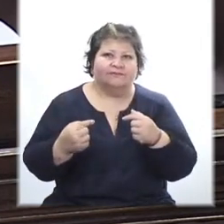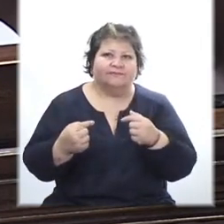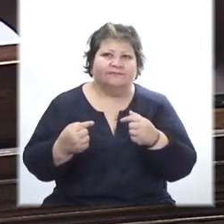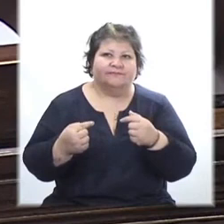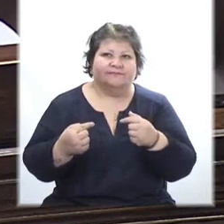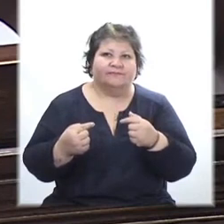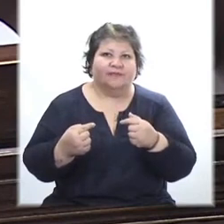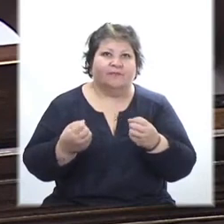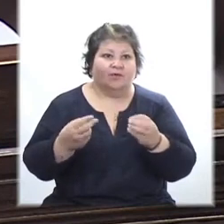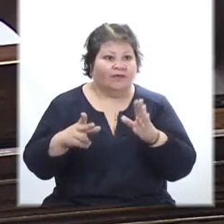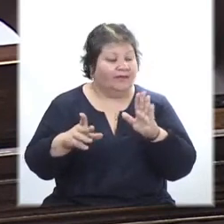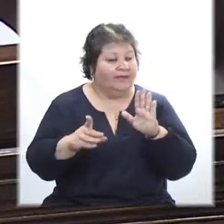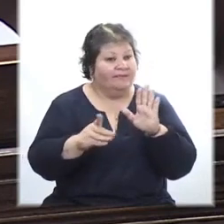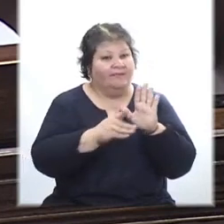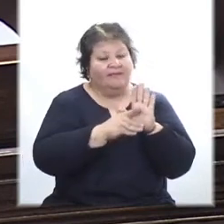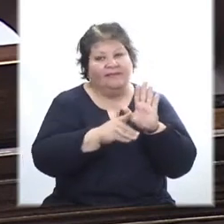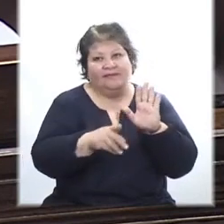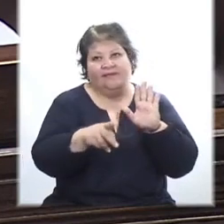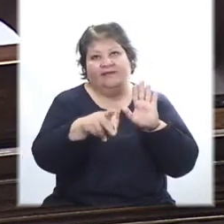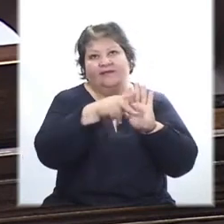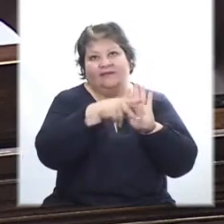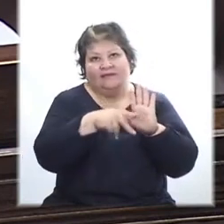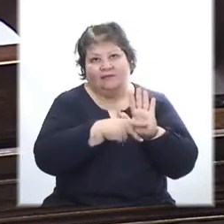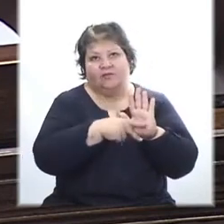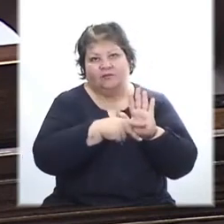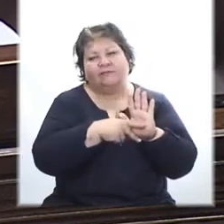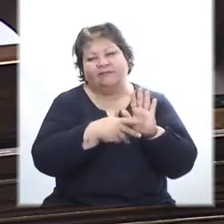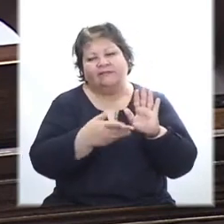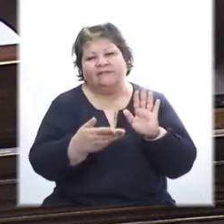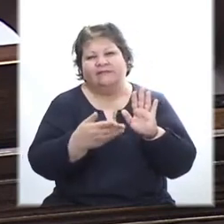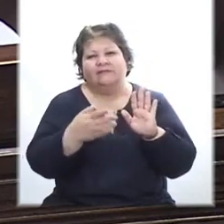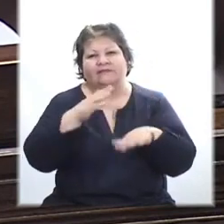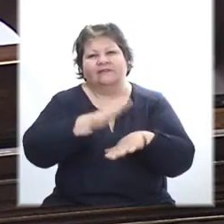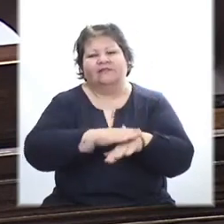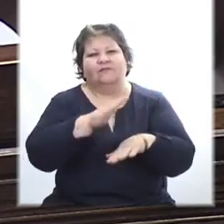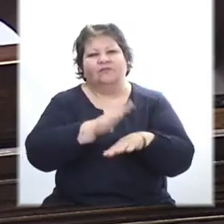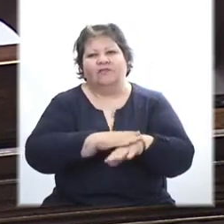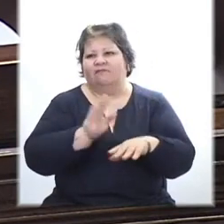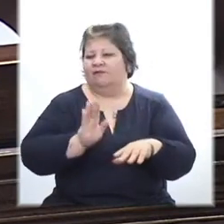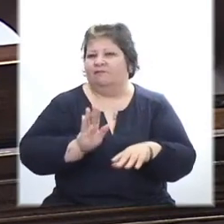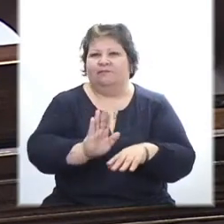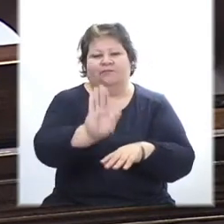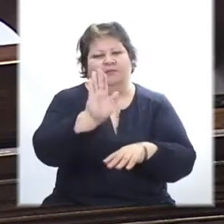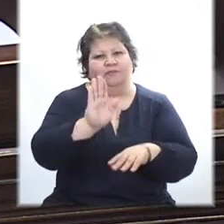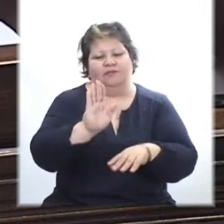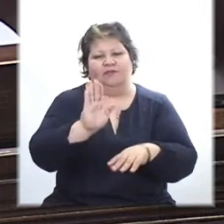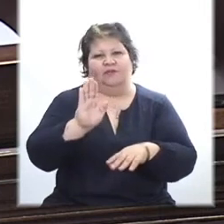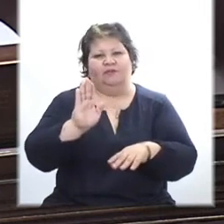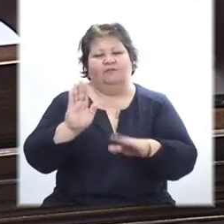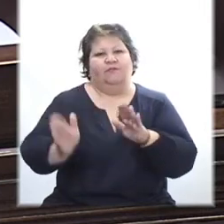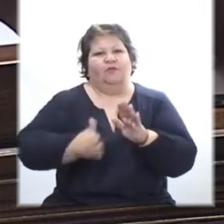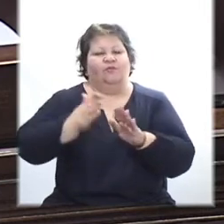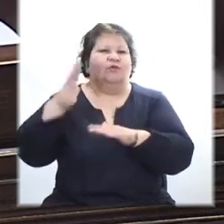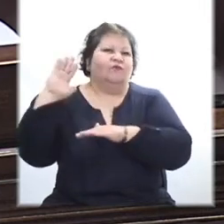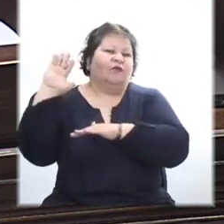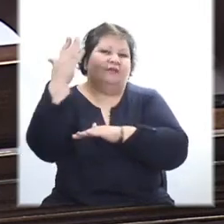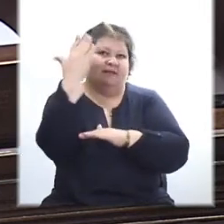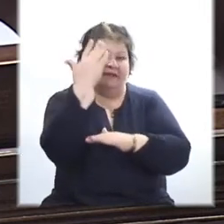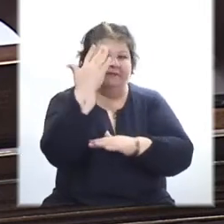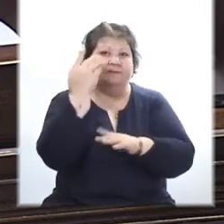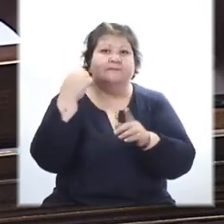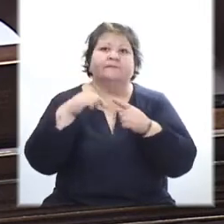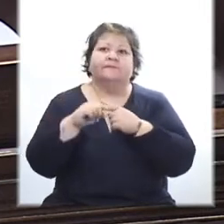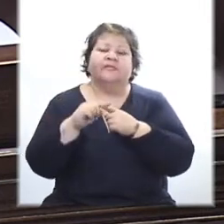como está en el decreto, dice que los responsables son los propios productores forestales, pero los responsables de la